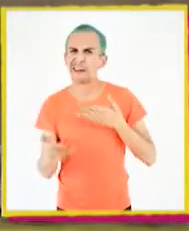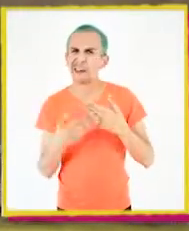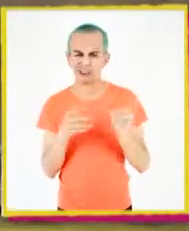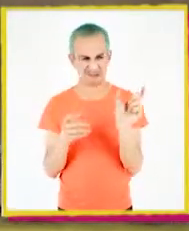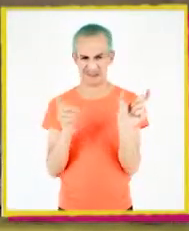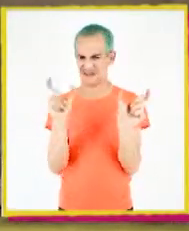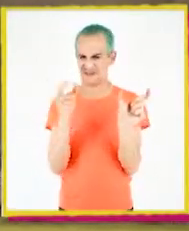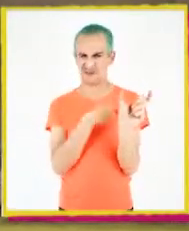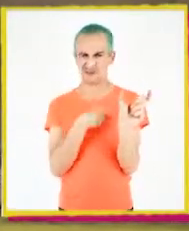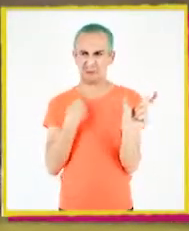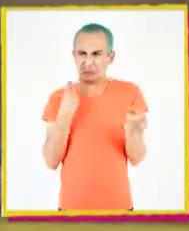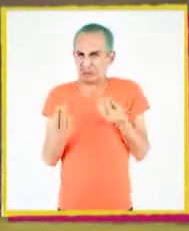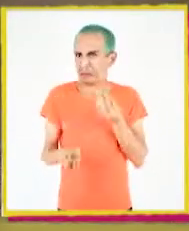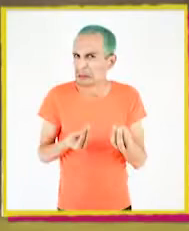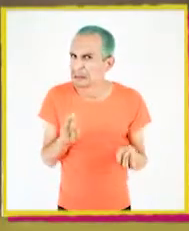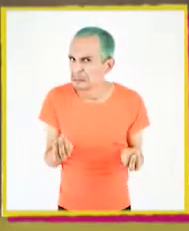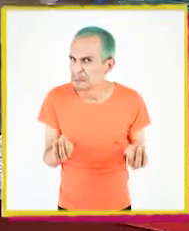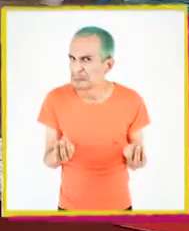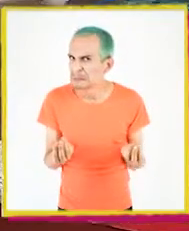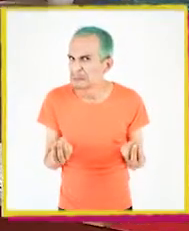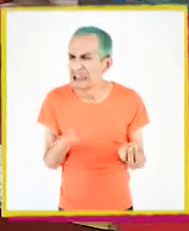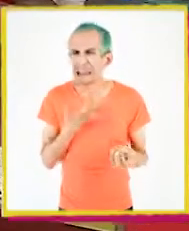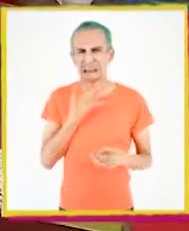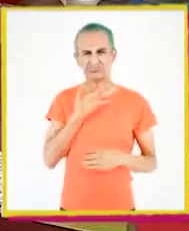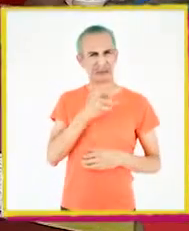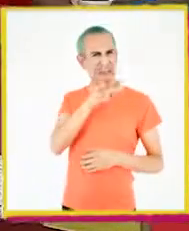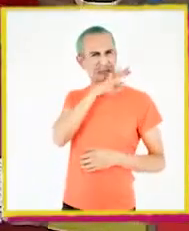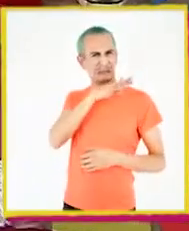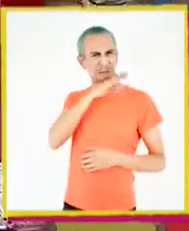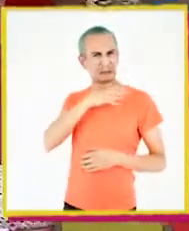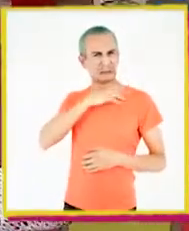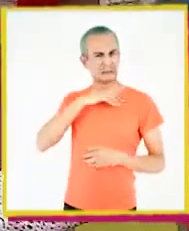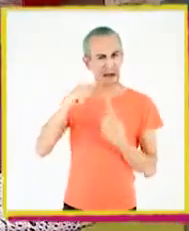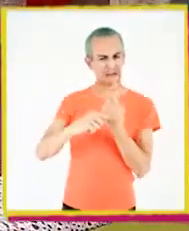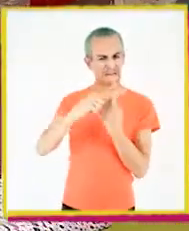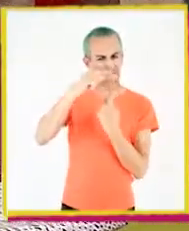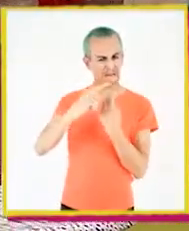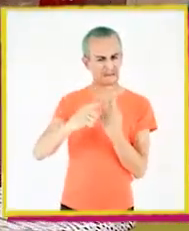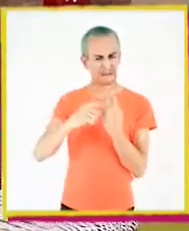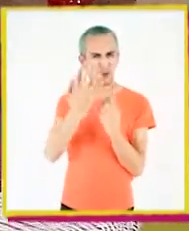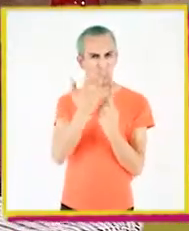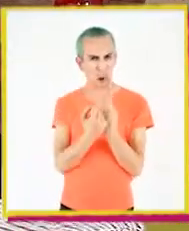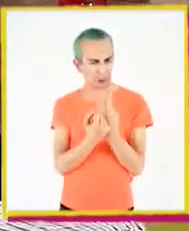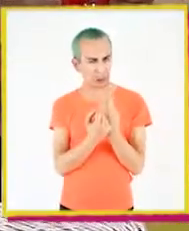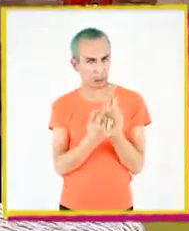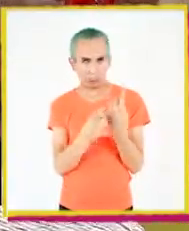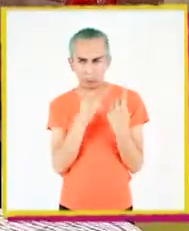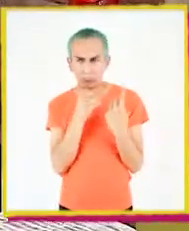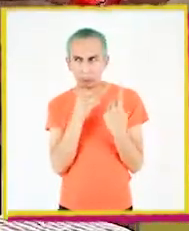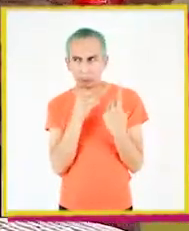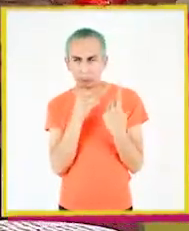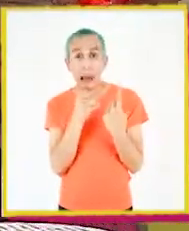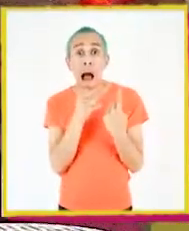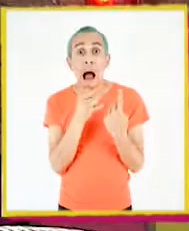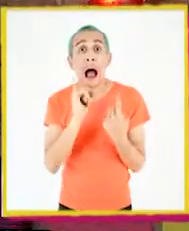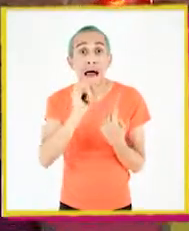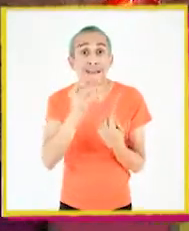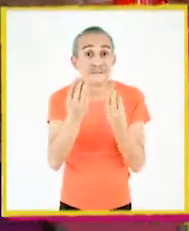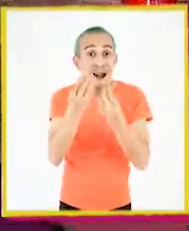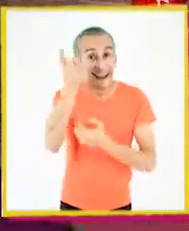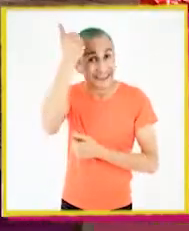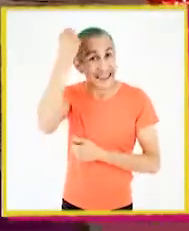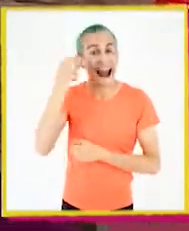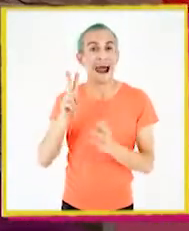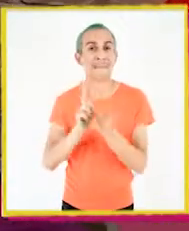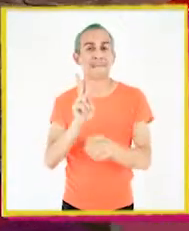¿De dónde vienen estas palabras tan raras? ¿Y por qué se usarán para medir temperatura? No sé. ¡Ah, sí!